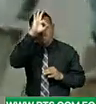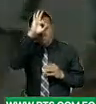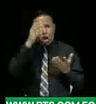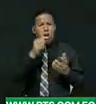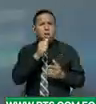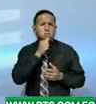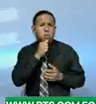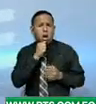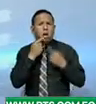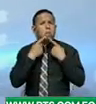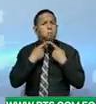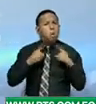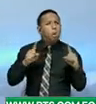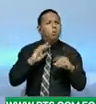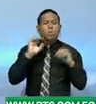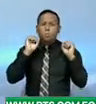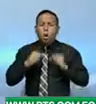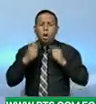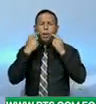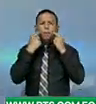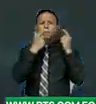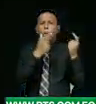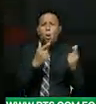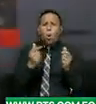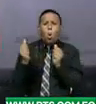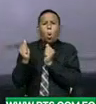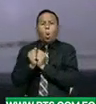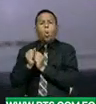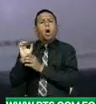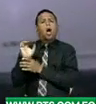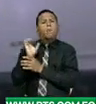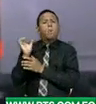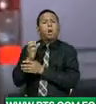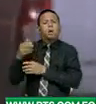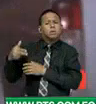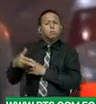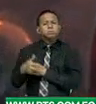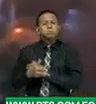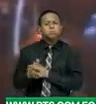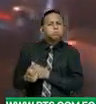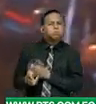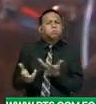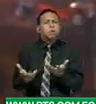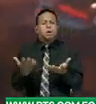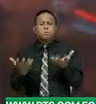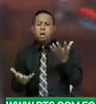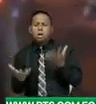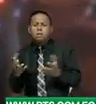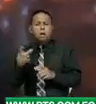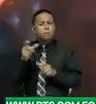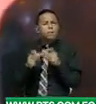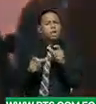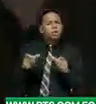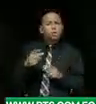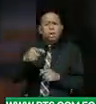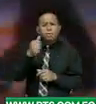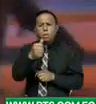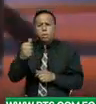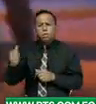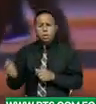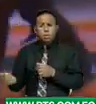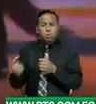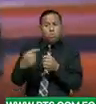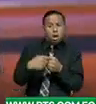Ejecutan el acompañamiento de ambulancias entran a tomar procedimiento cuando llegan por sus propios medios y hasta